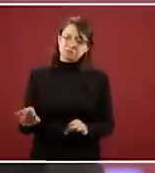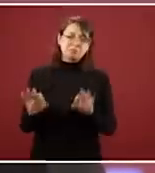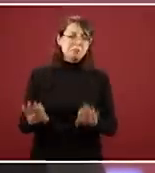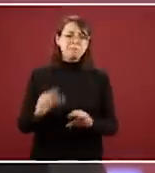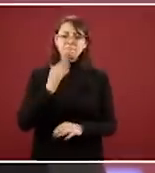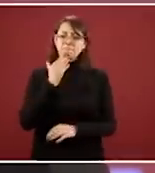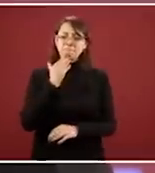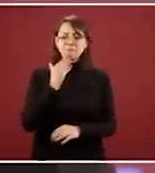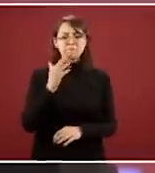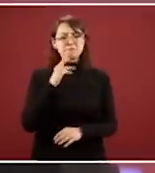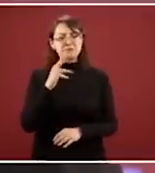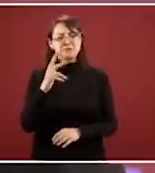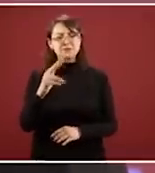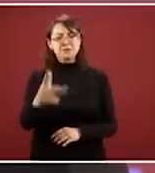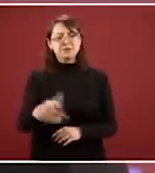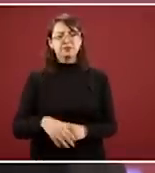Y